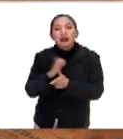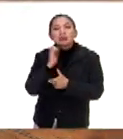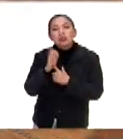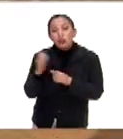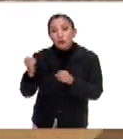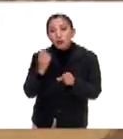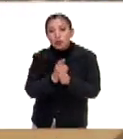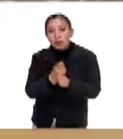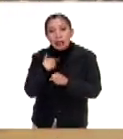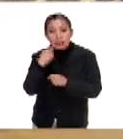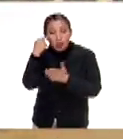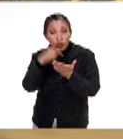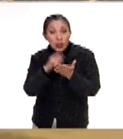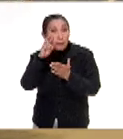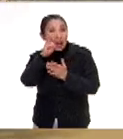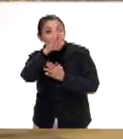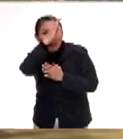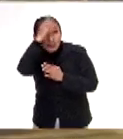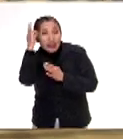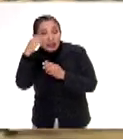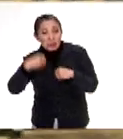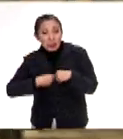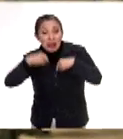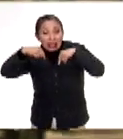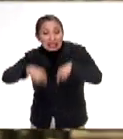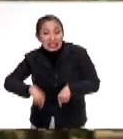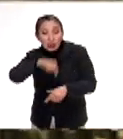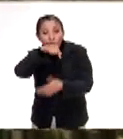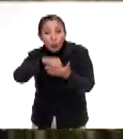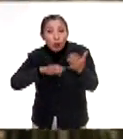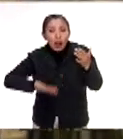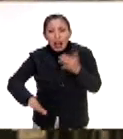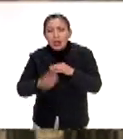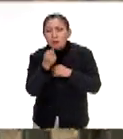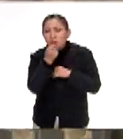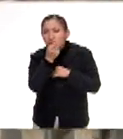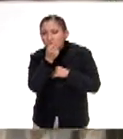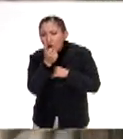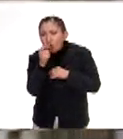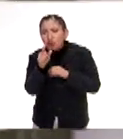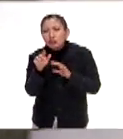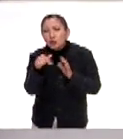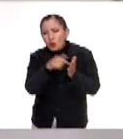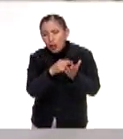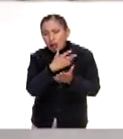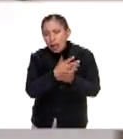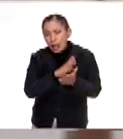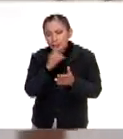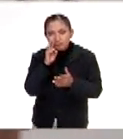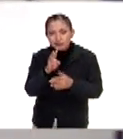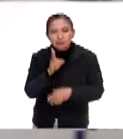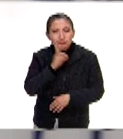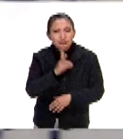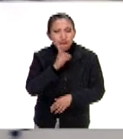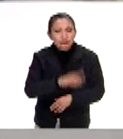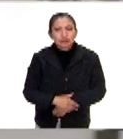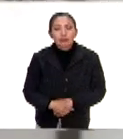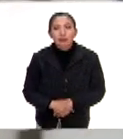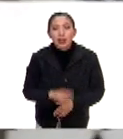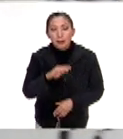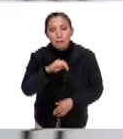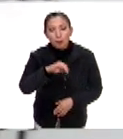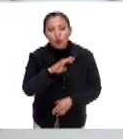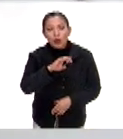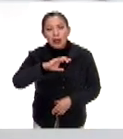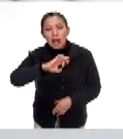es la oportunidad, creo, de ver a Frida Kahlo viviendo en este espacio, que es de los pocos registros que tenemos. Ese es lo de